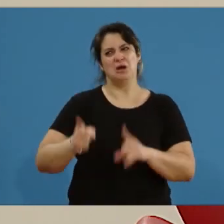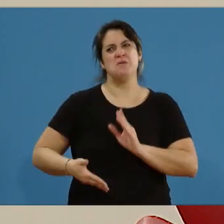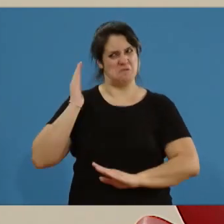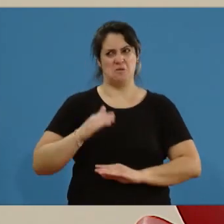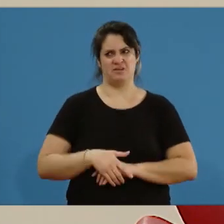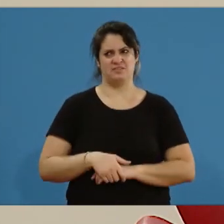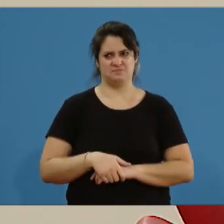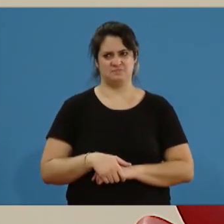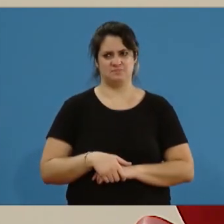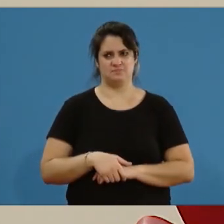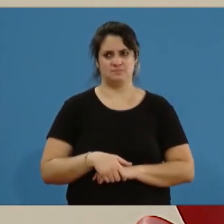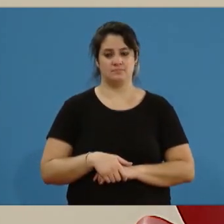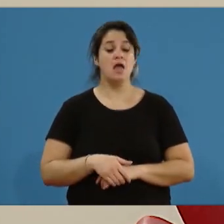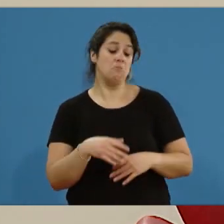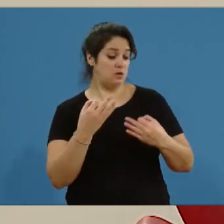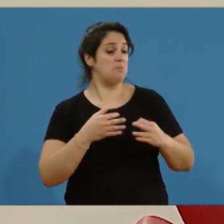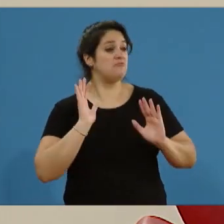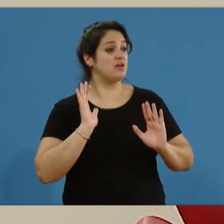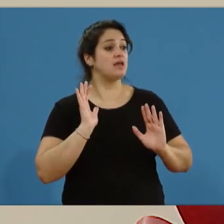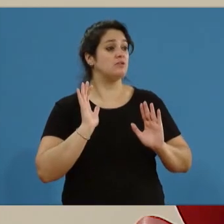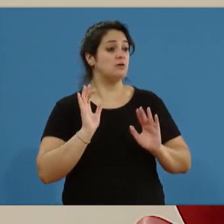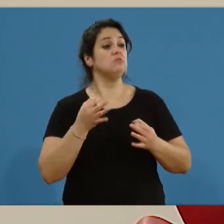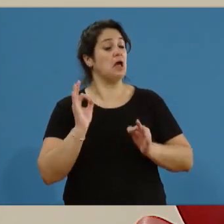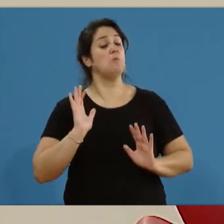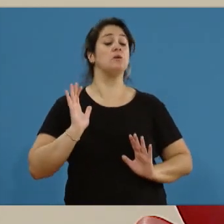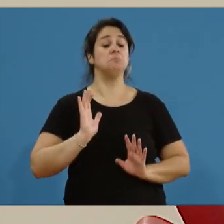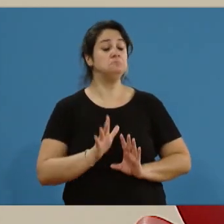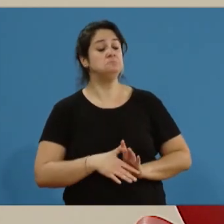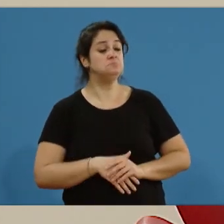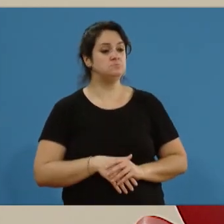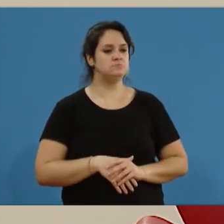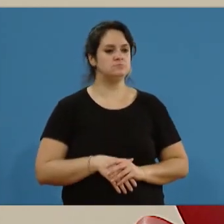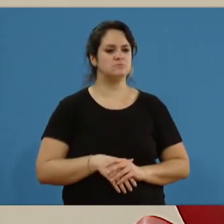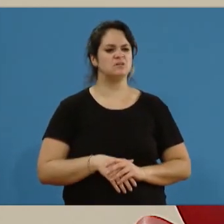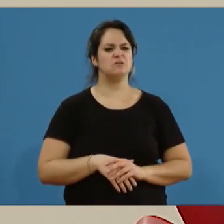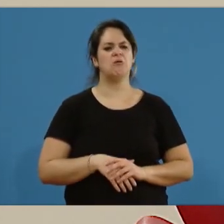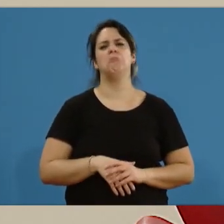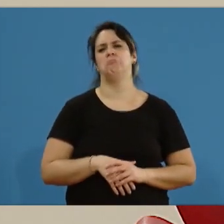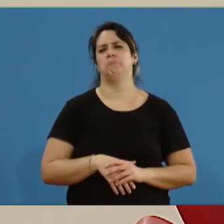también. Perfecto, perfecto.